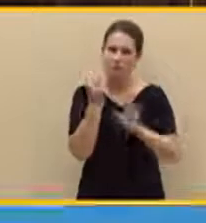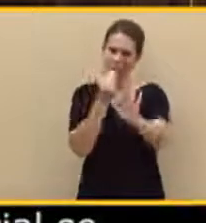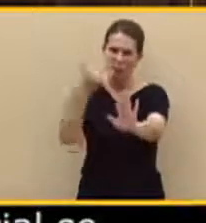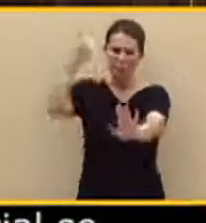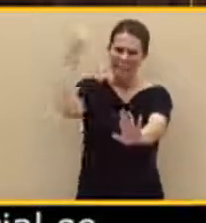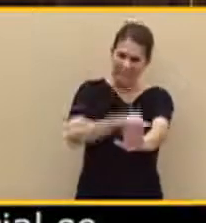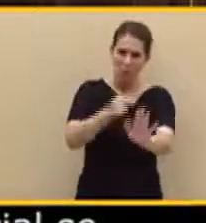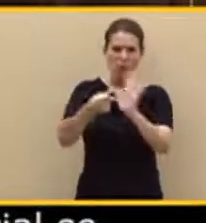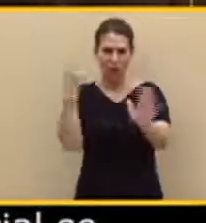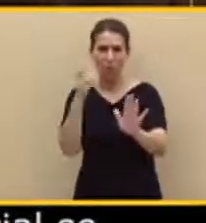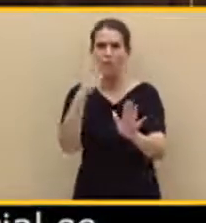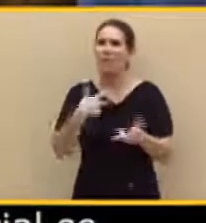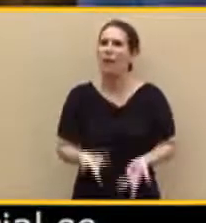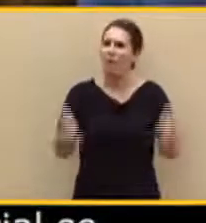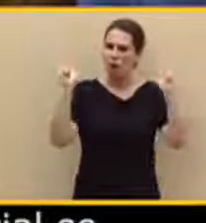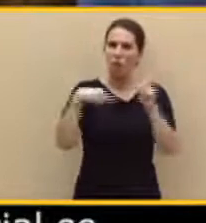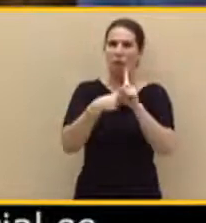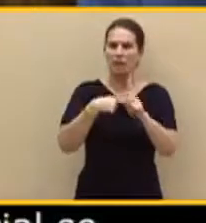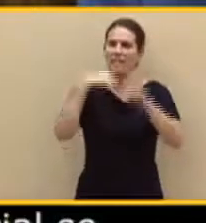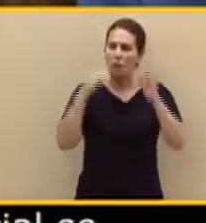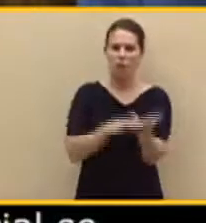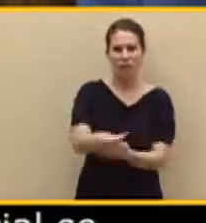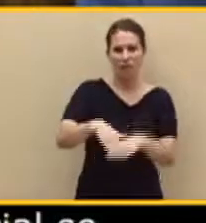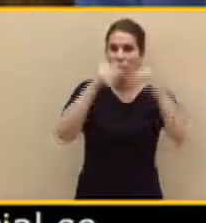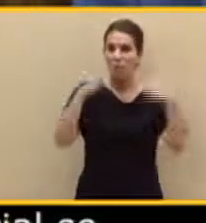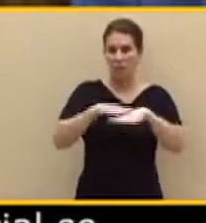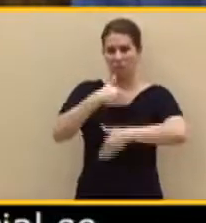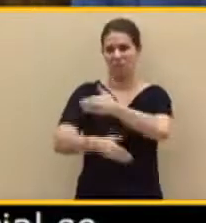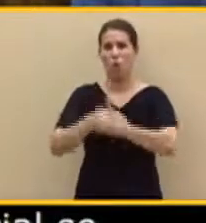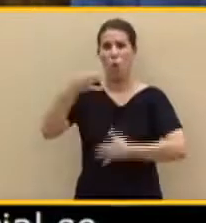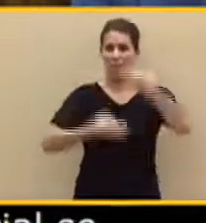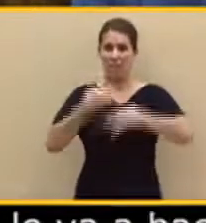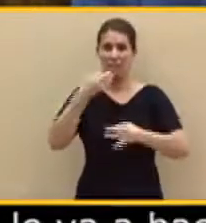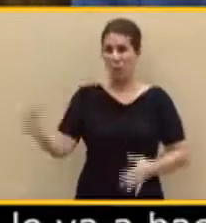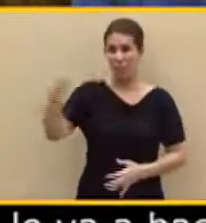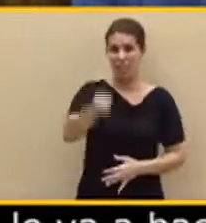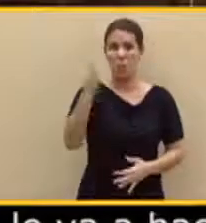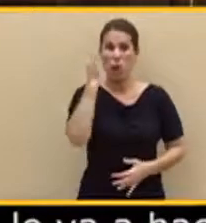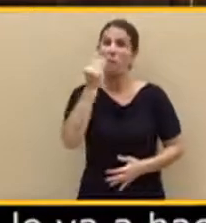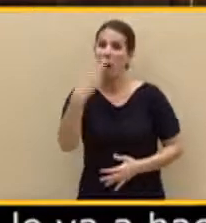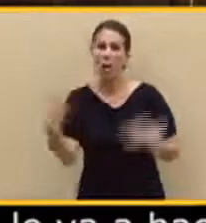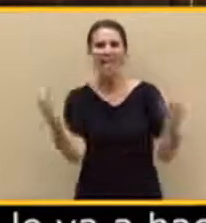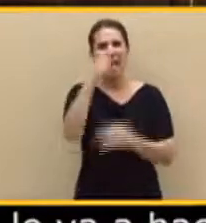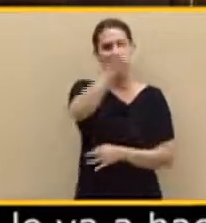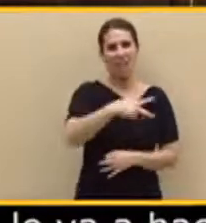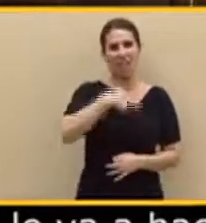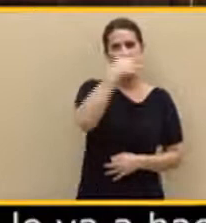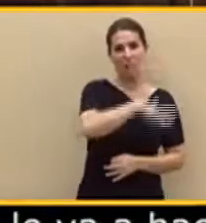es liberador y le va a hacer muy bien a la carrera judicial poner a una mujer en lugar de al fiscal offshore que ustedes colocaron al frente de